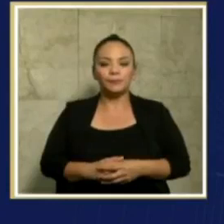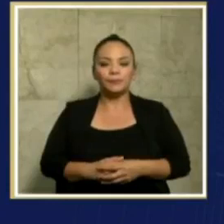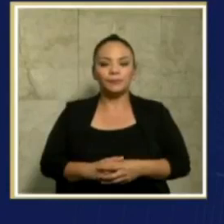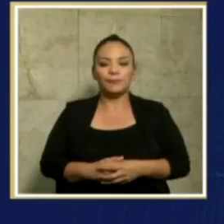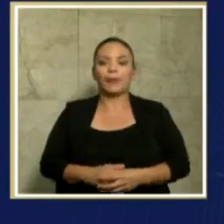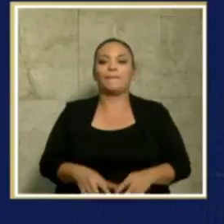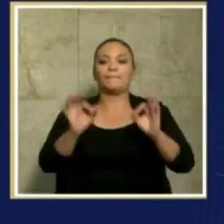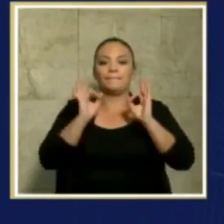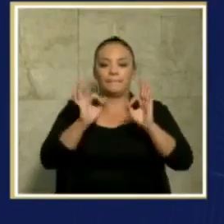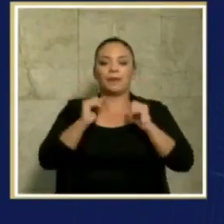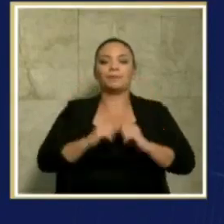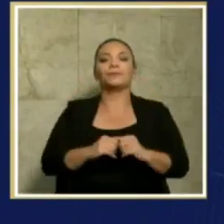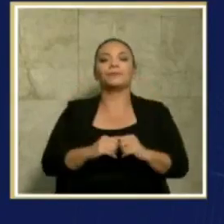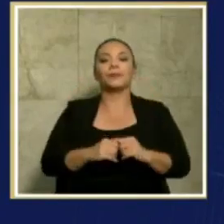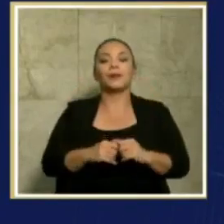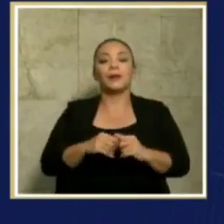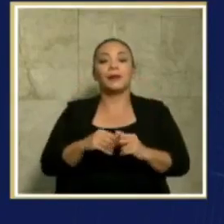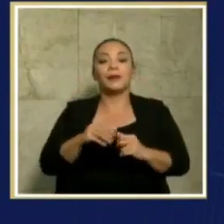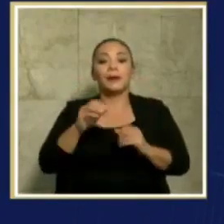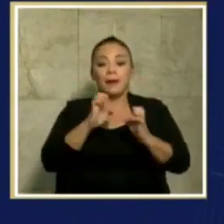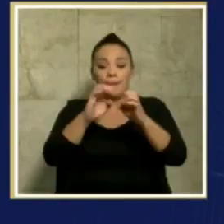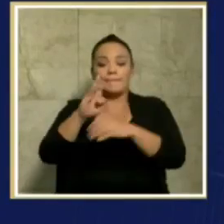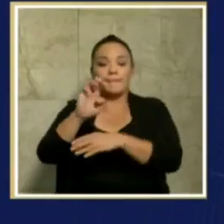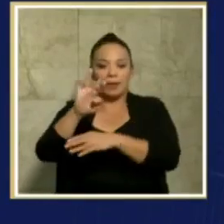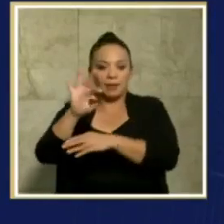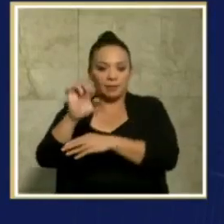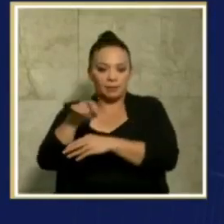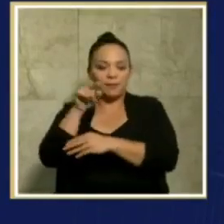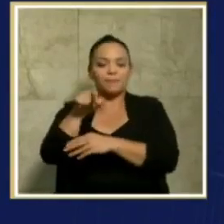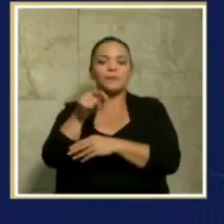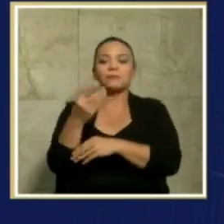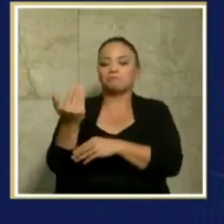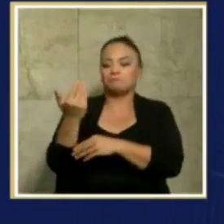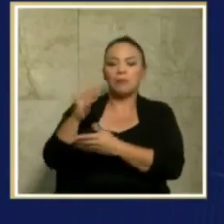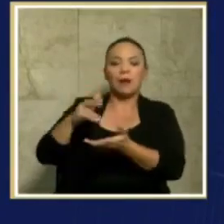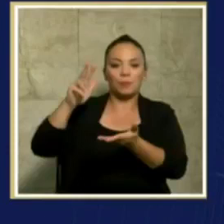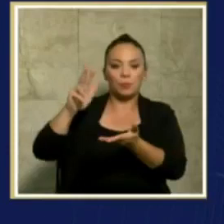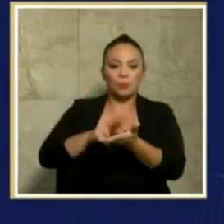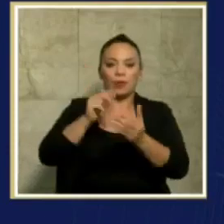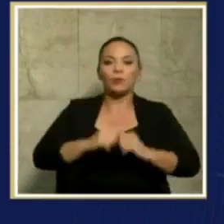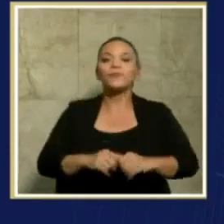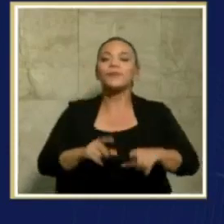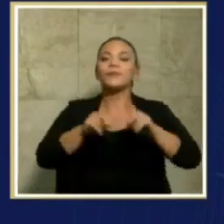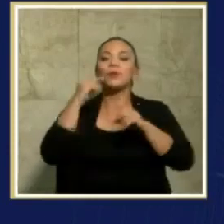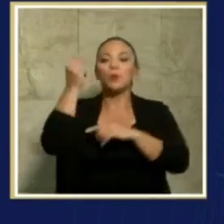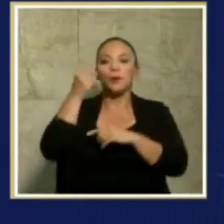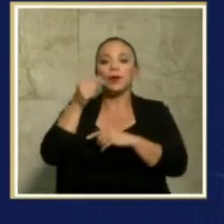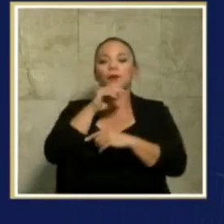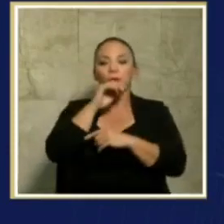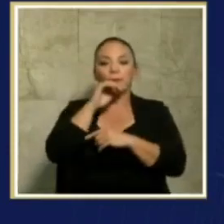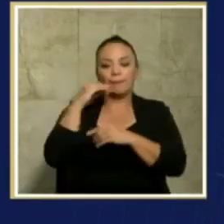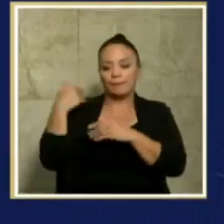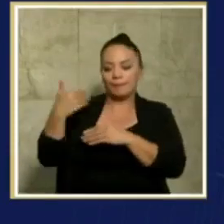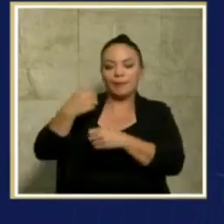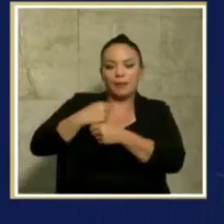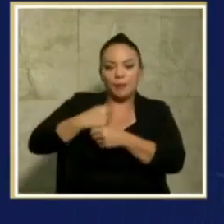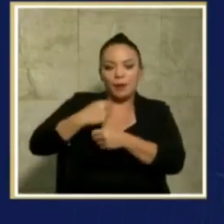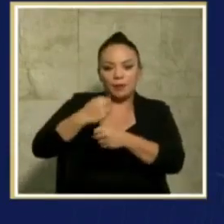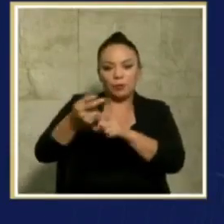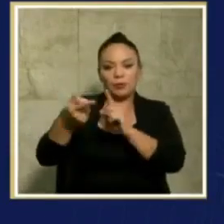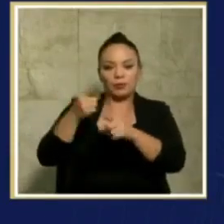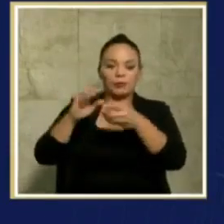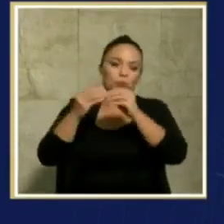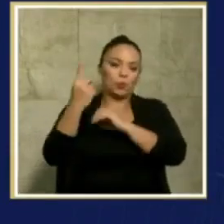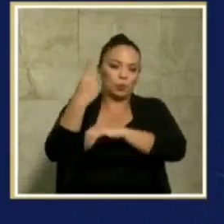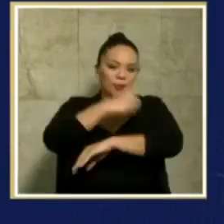Ok, nuevamente sobre Brete, es una estrategia aprobada recientemente, sin embargo el gobierno viene trabajando desde el día 1 para promover